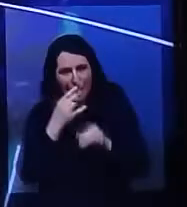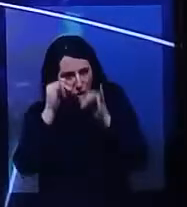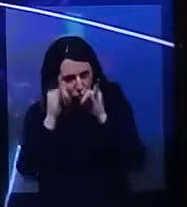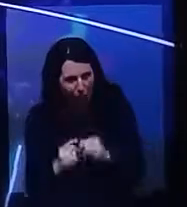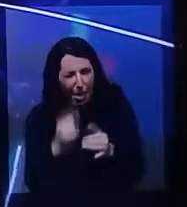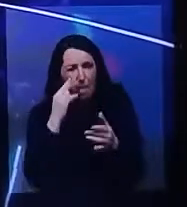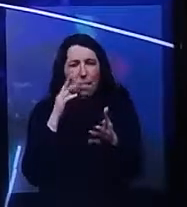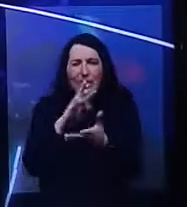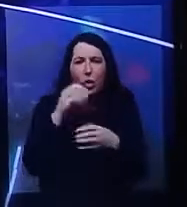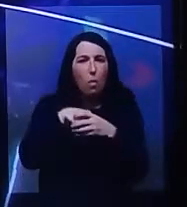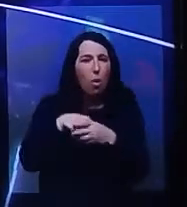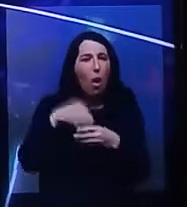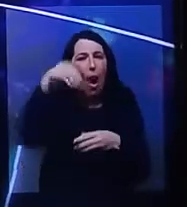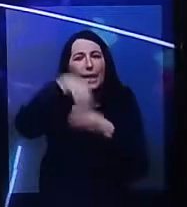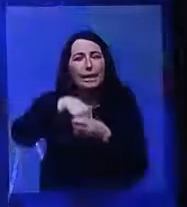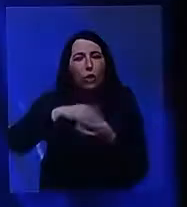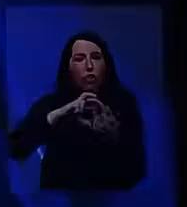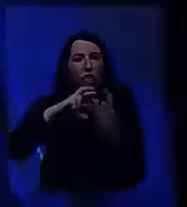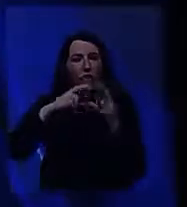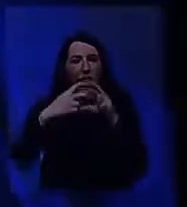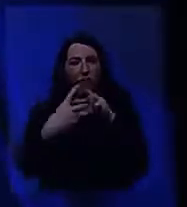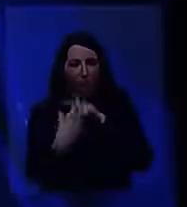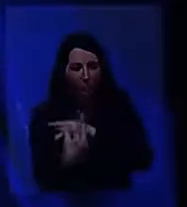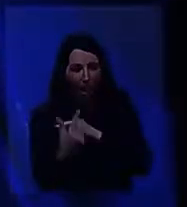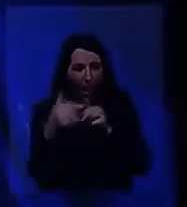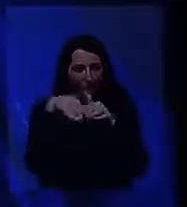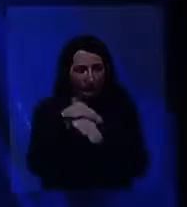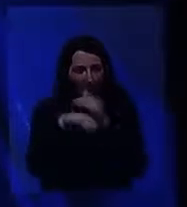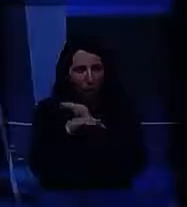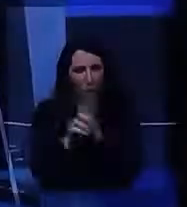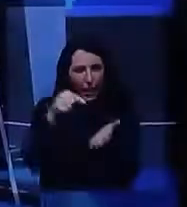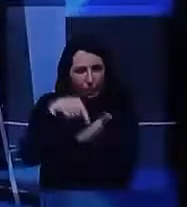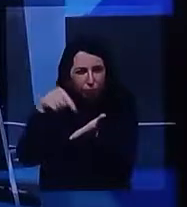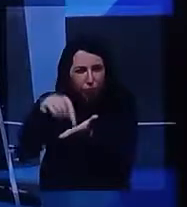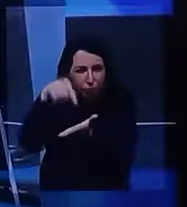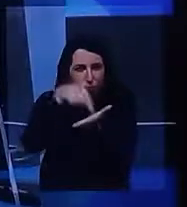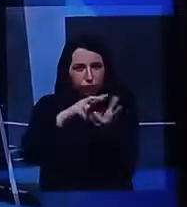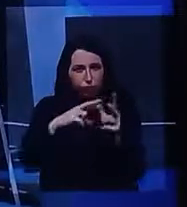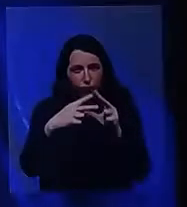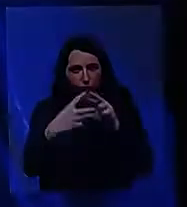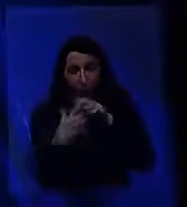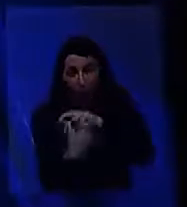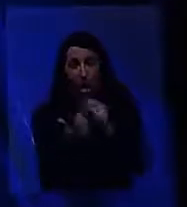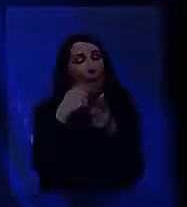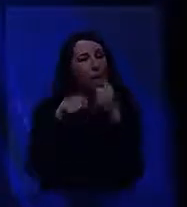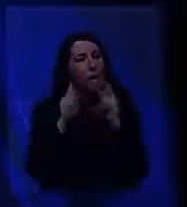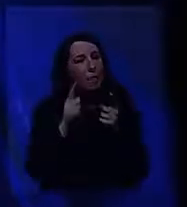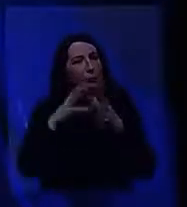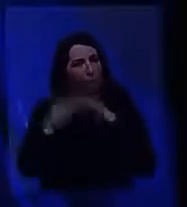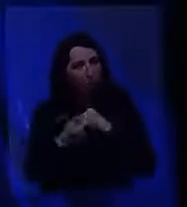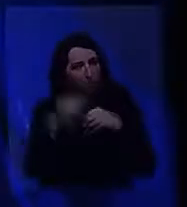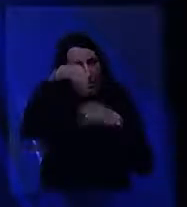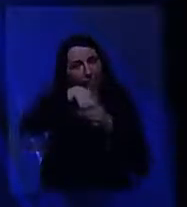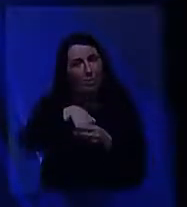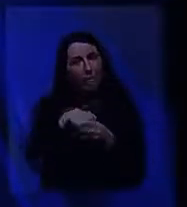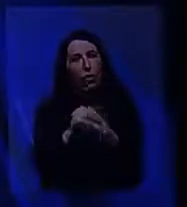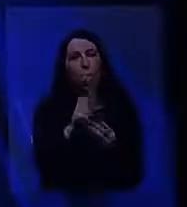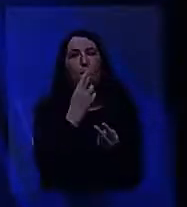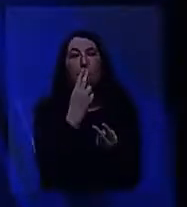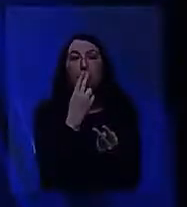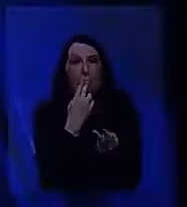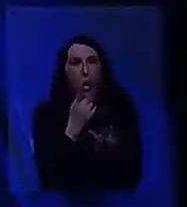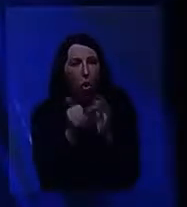¿viste cómo trabajan las impresoras 3D? Que van haciendo como pequeños puntitos y fisuras en los materiales. Bueno, trabajan de la misma manera. Entonces, el vidrio queda